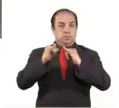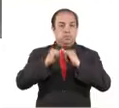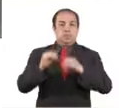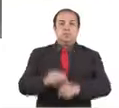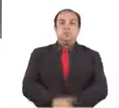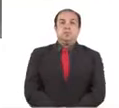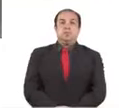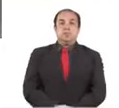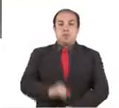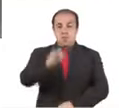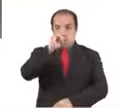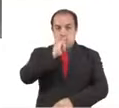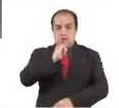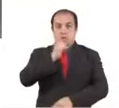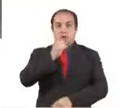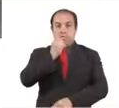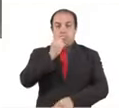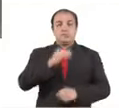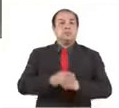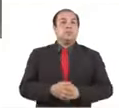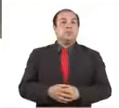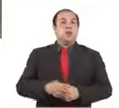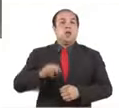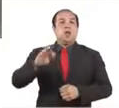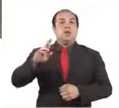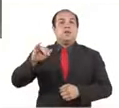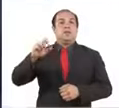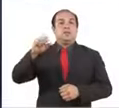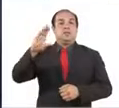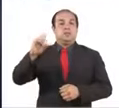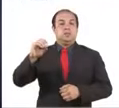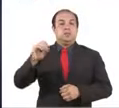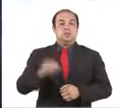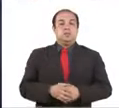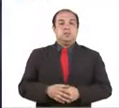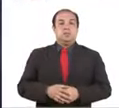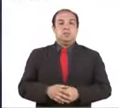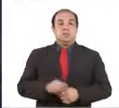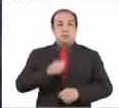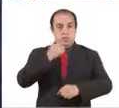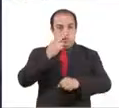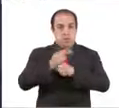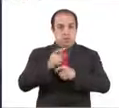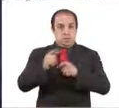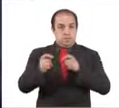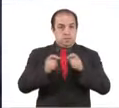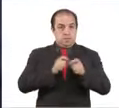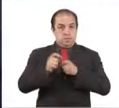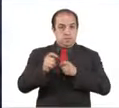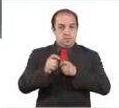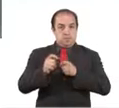Comisario Jefe, Francisco Moreno Montaño, subsecretario de Control de Tránsito.